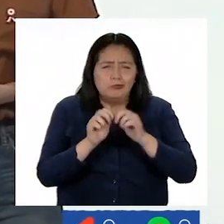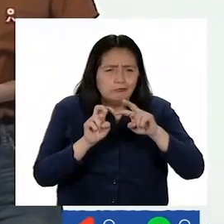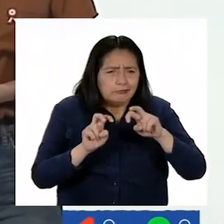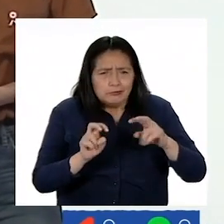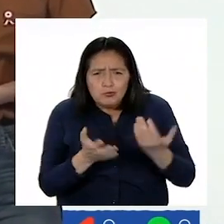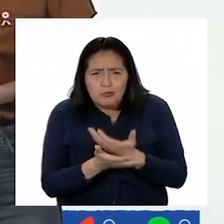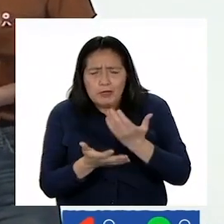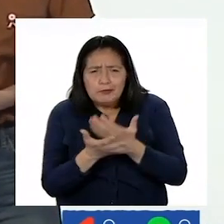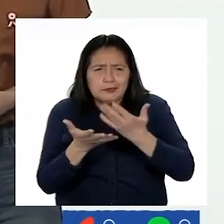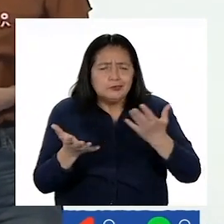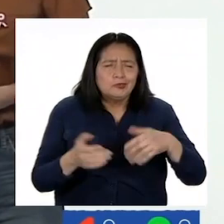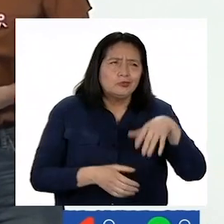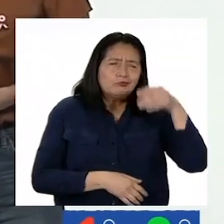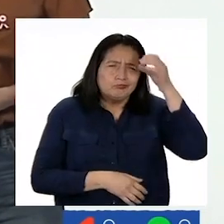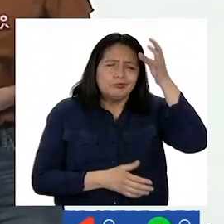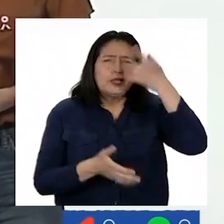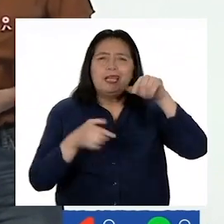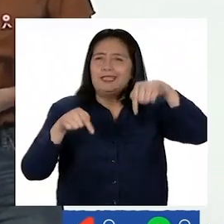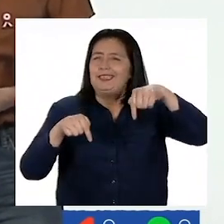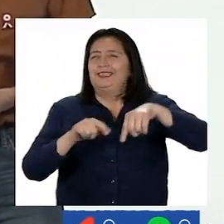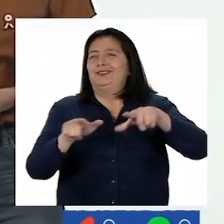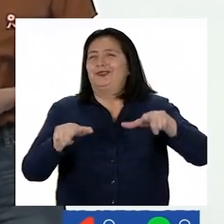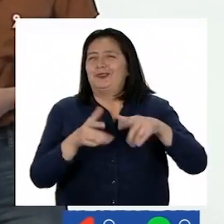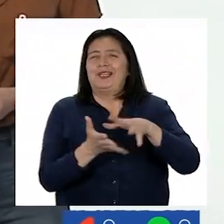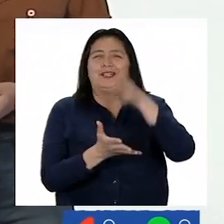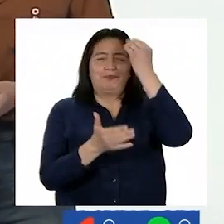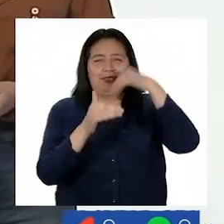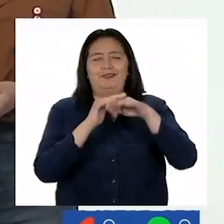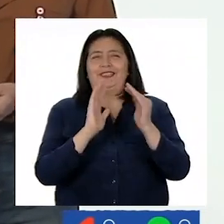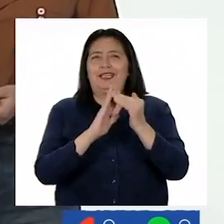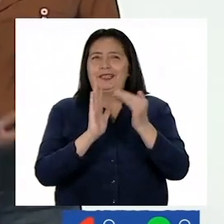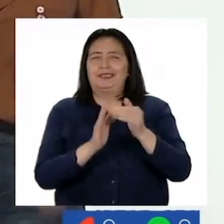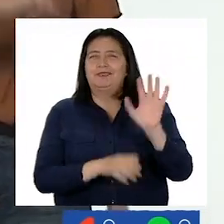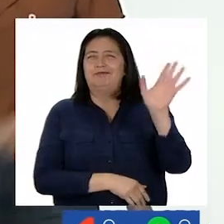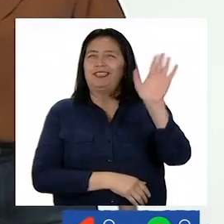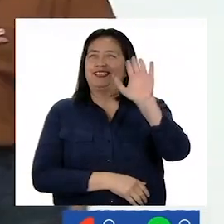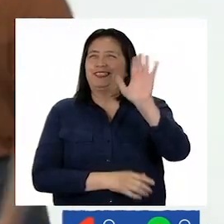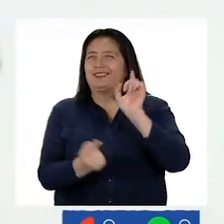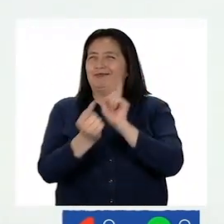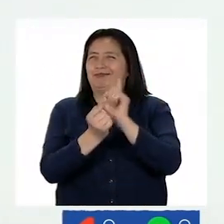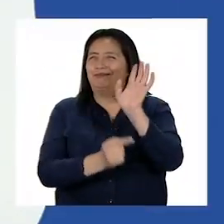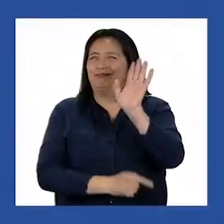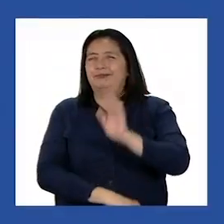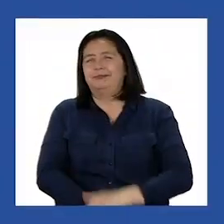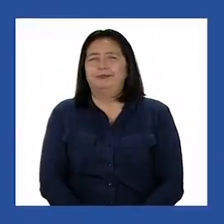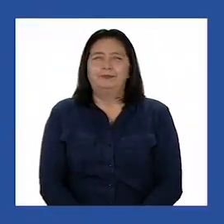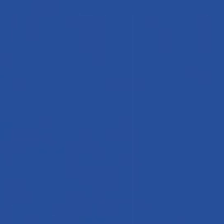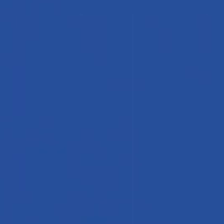conocimientos aquí en su espacio de siempre, Aprendo en Casa. Nos vemos. Chao, chao.